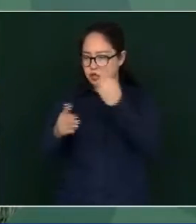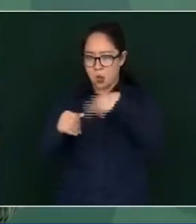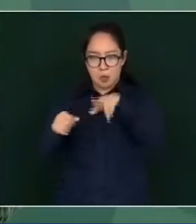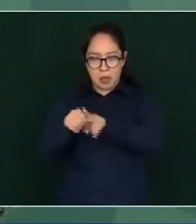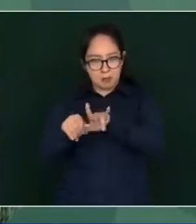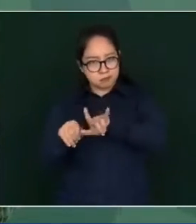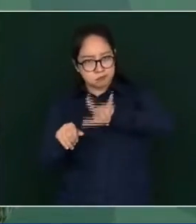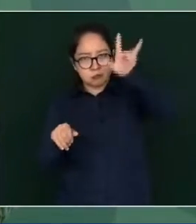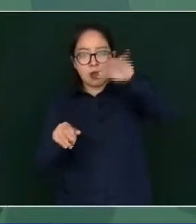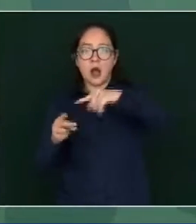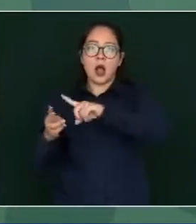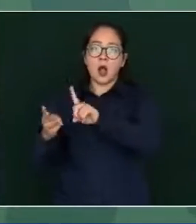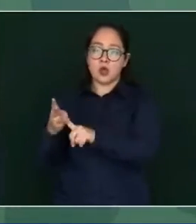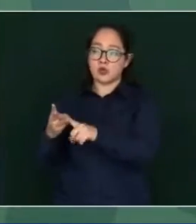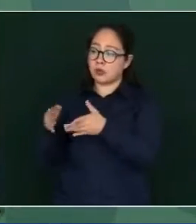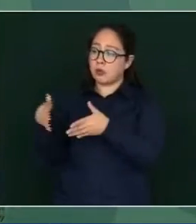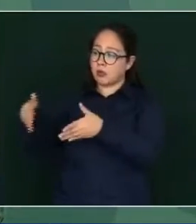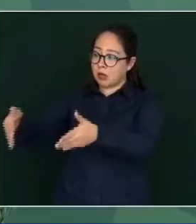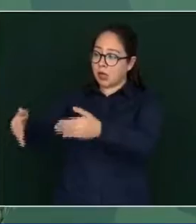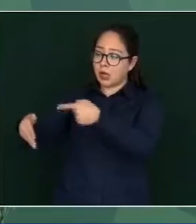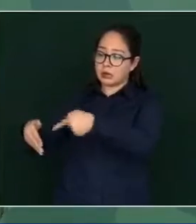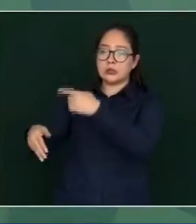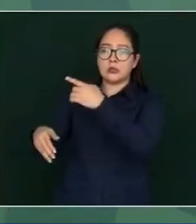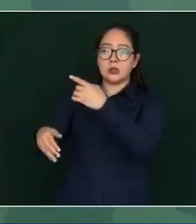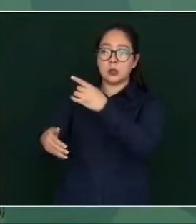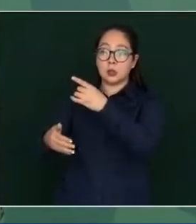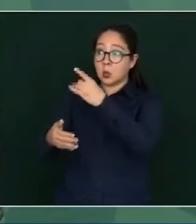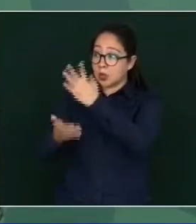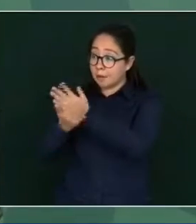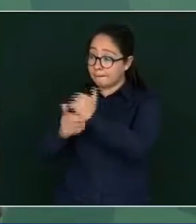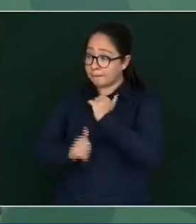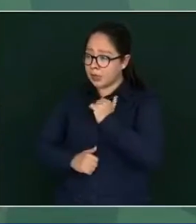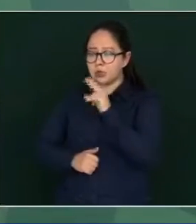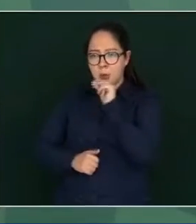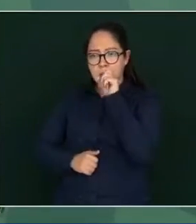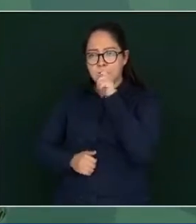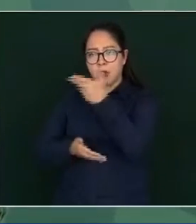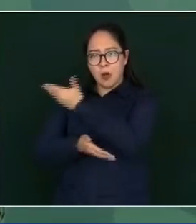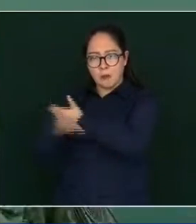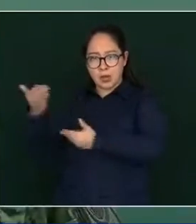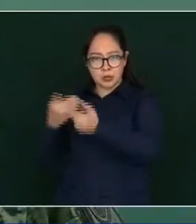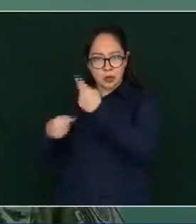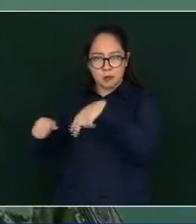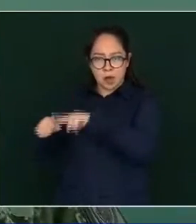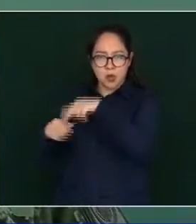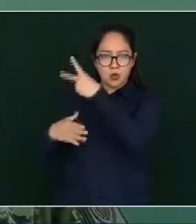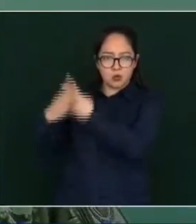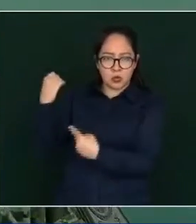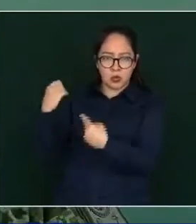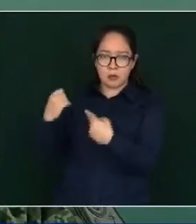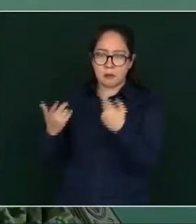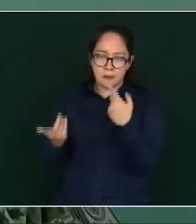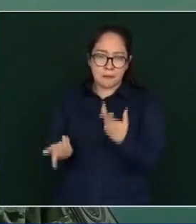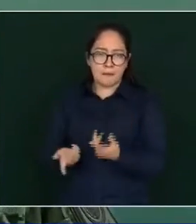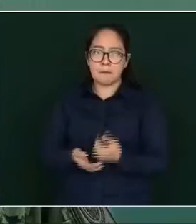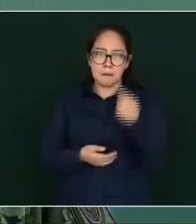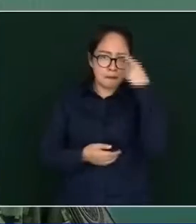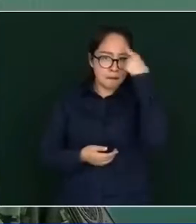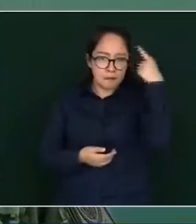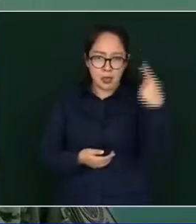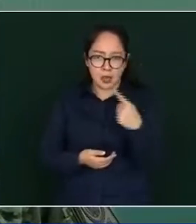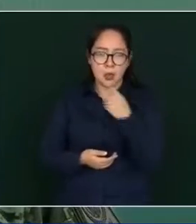exclusiva de forma militar, sino también se puede compartir con la aviación civil. Principalmente lo que se ha establecido es